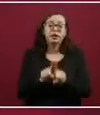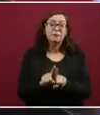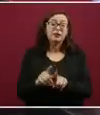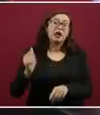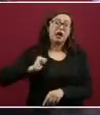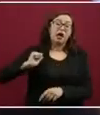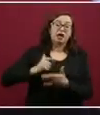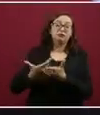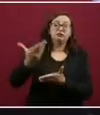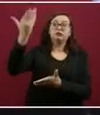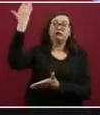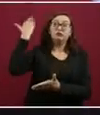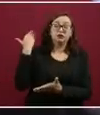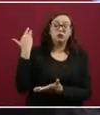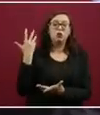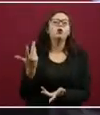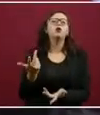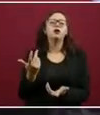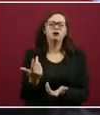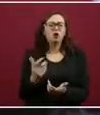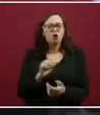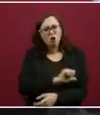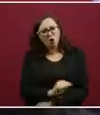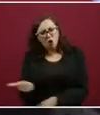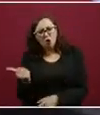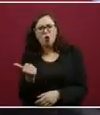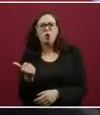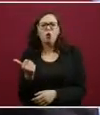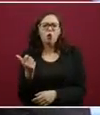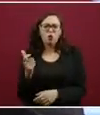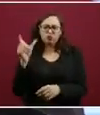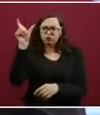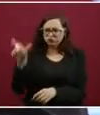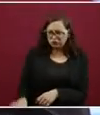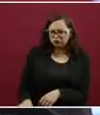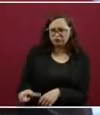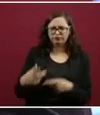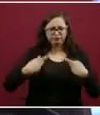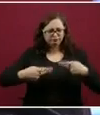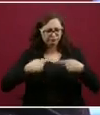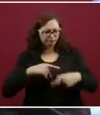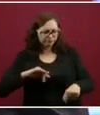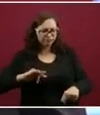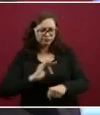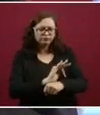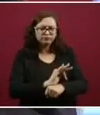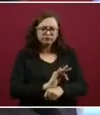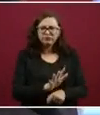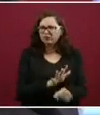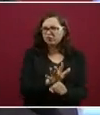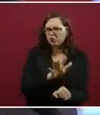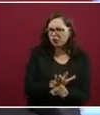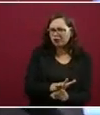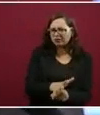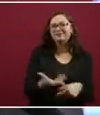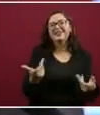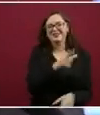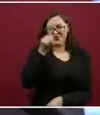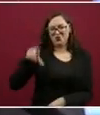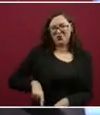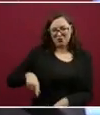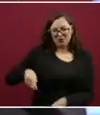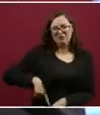más que se hacía cargo, había alguien más que estaba presente, que protegía a las personas, y era justamente el Estado